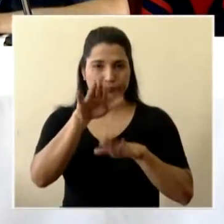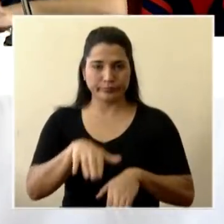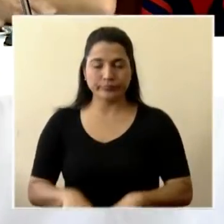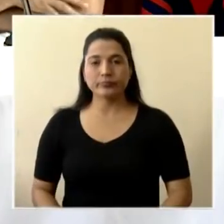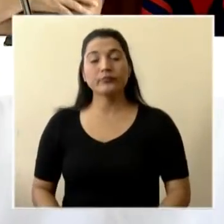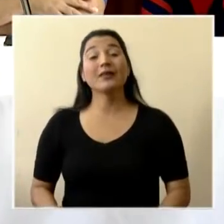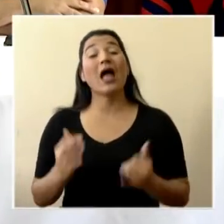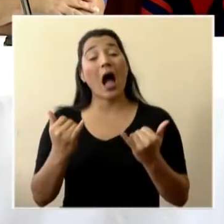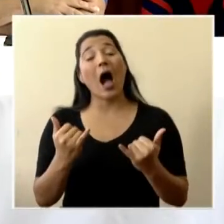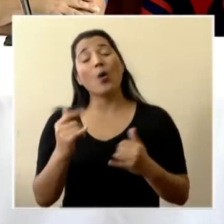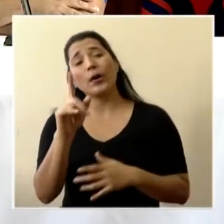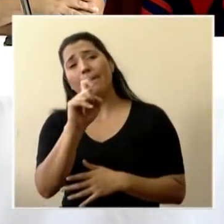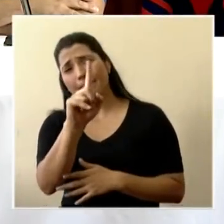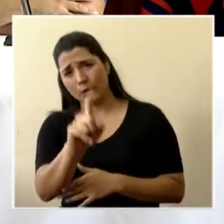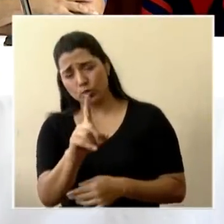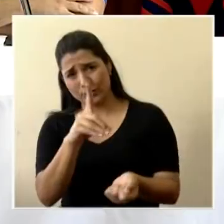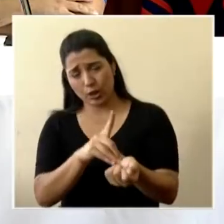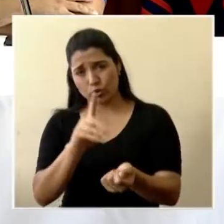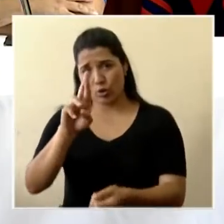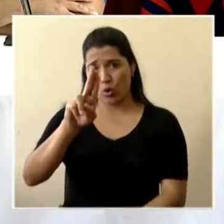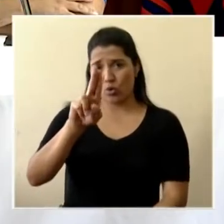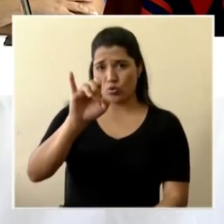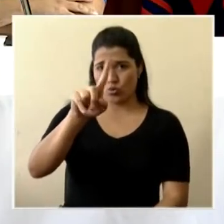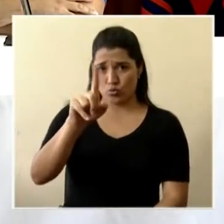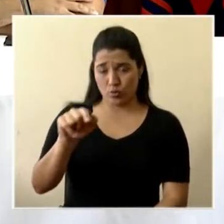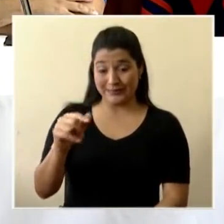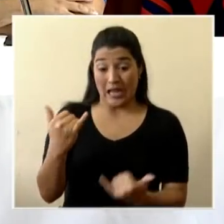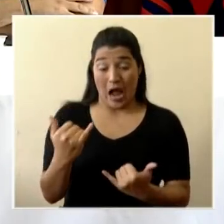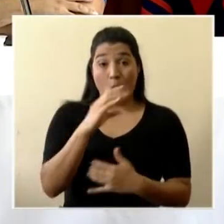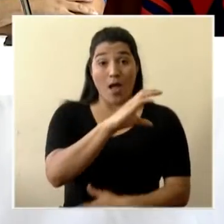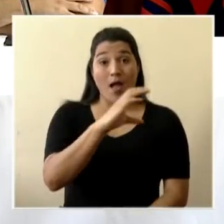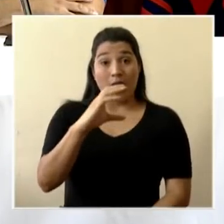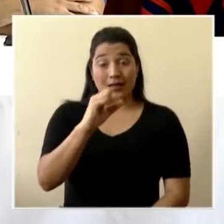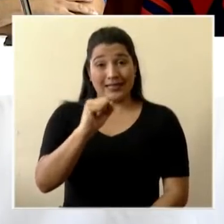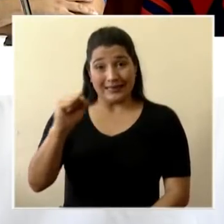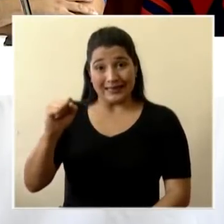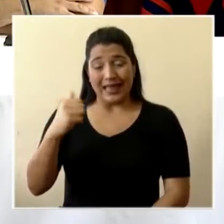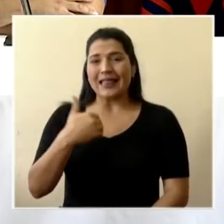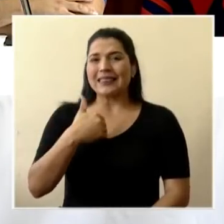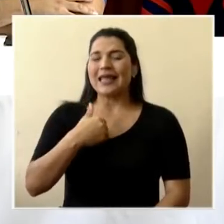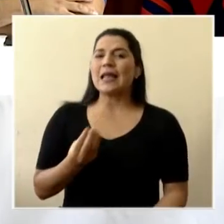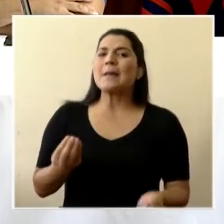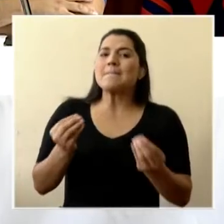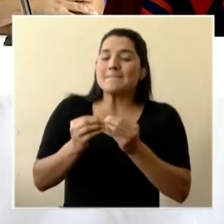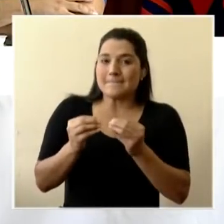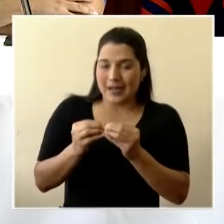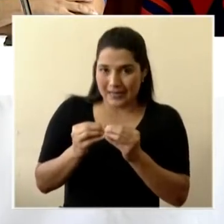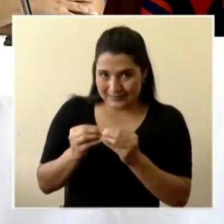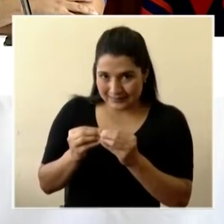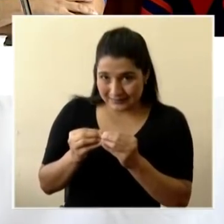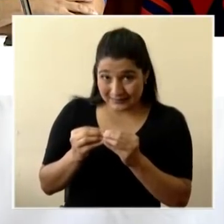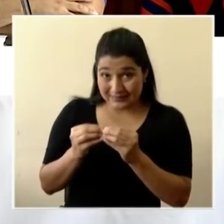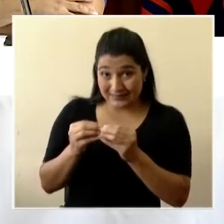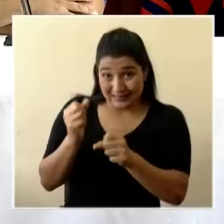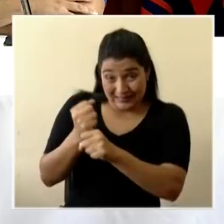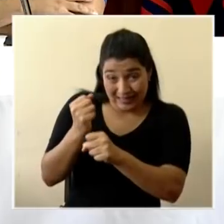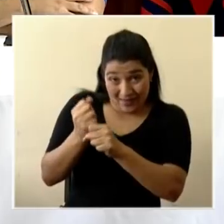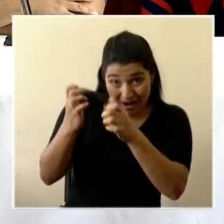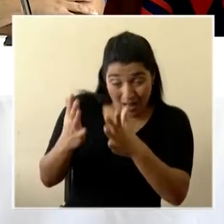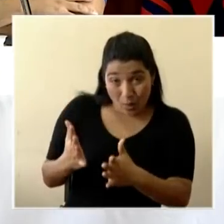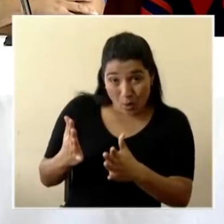nos consulta, la Caja ha aumentado sus reservas médicas. ¿Qué nos podría decir sobre la capacitación de trabajadores de